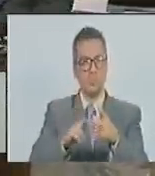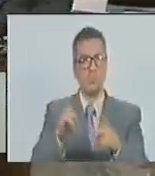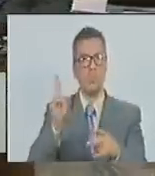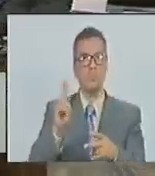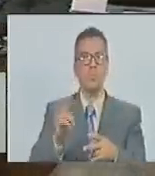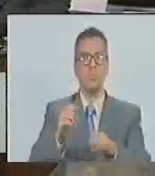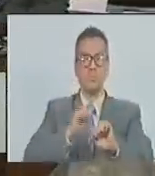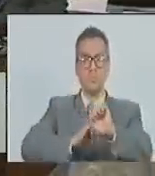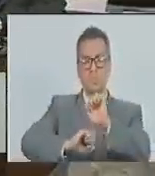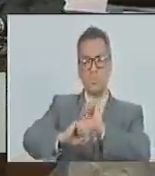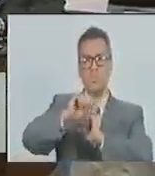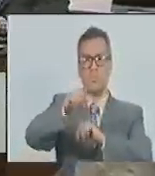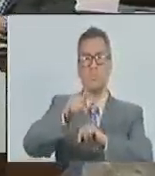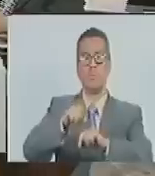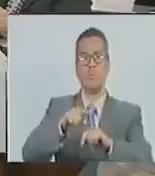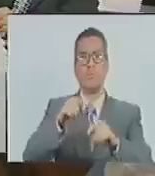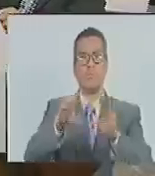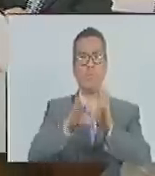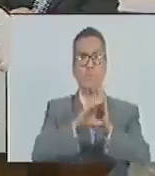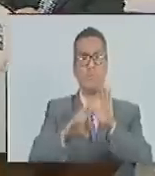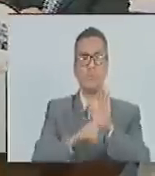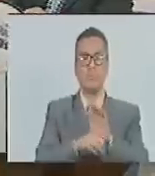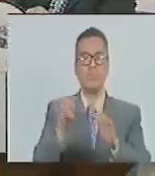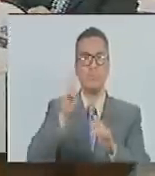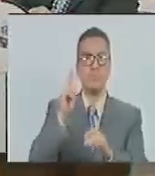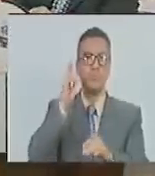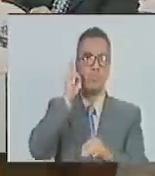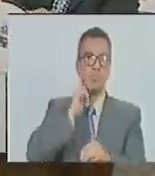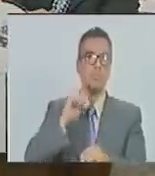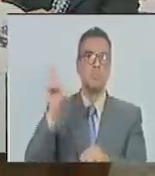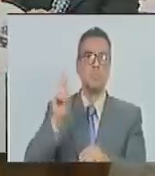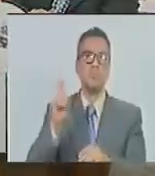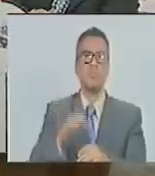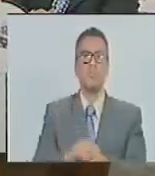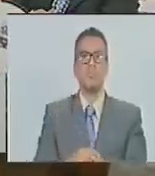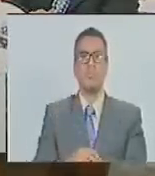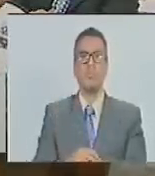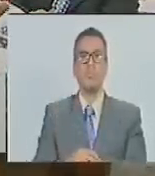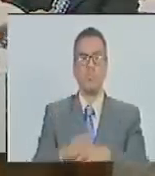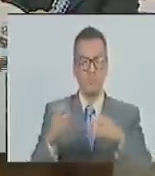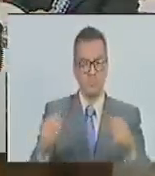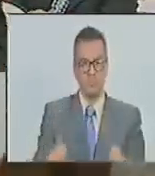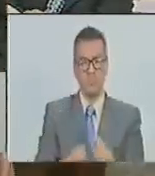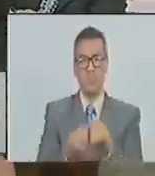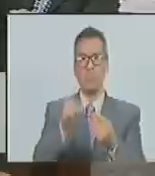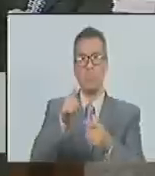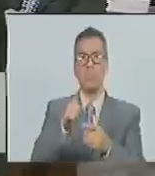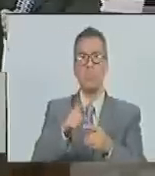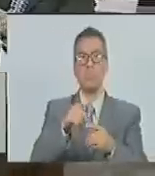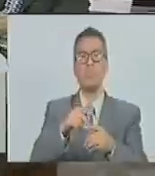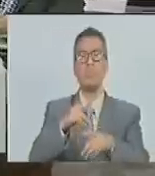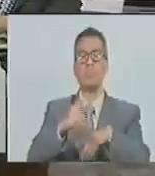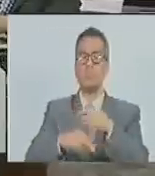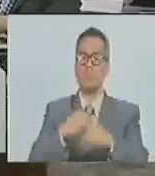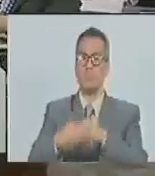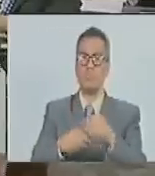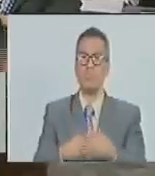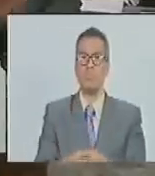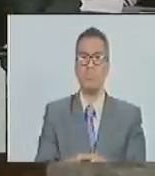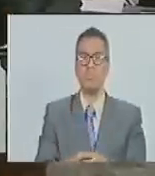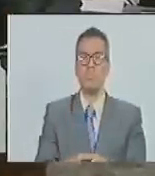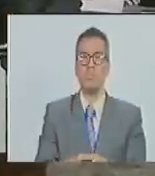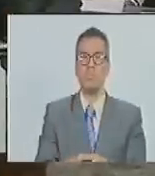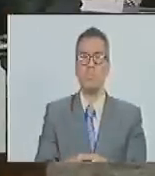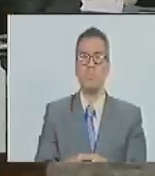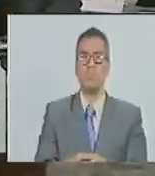en la defensa de la Constitución de la República Bolivariana de Venezuela. Acompañamos este procedimiento y